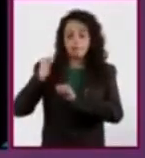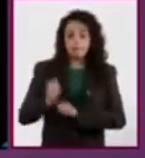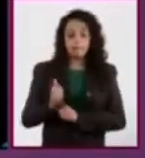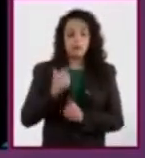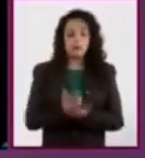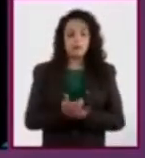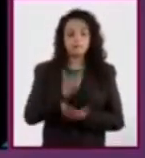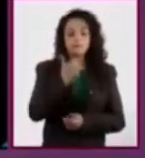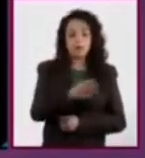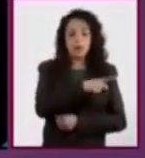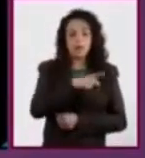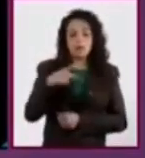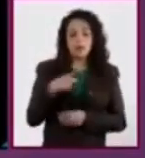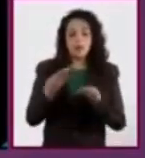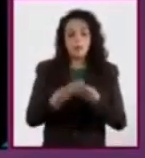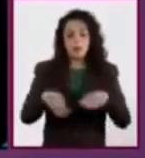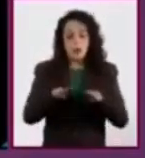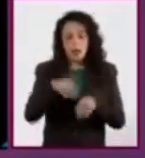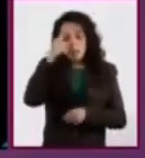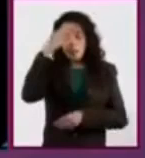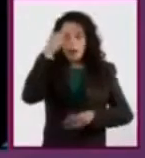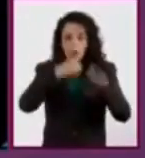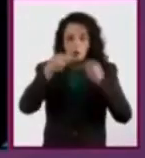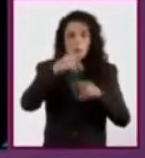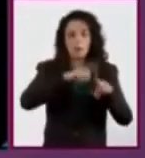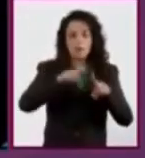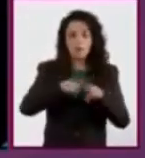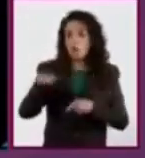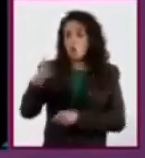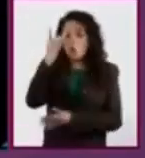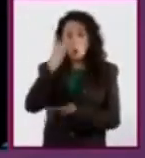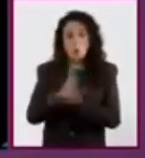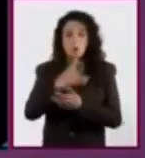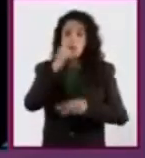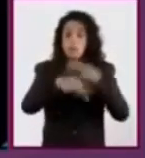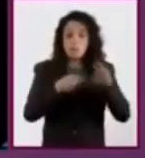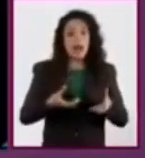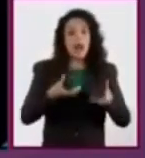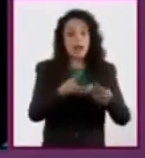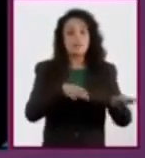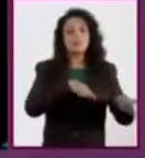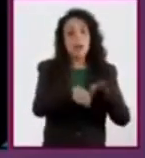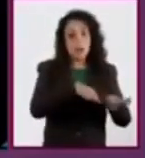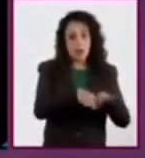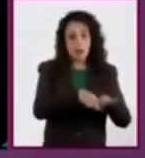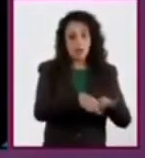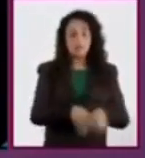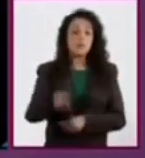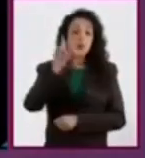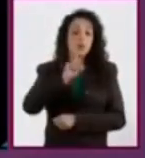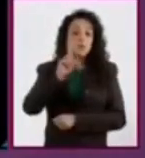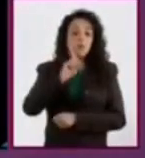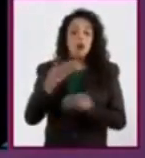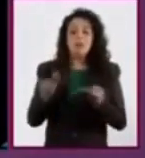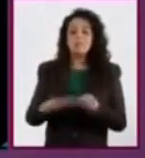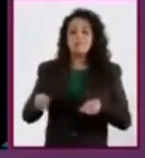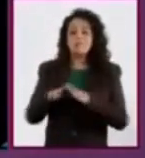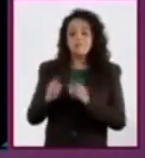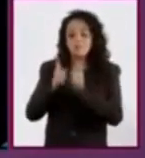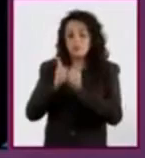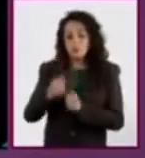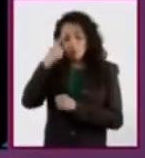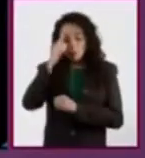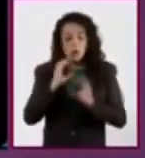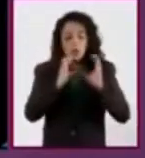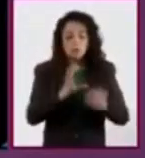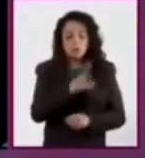económicamente a la familia y el único que salía a trabajar. La mujer se quedaba en la casa criando a los hijos y